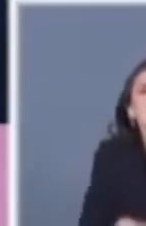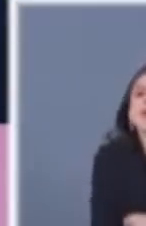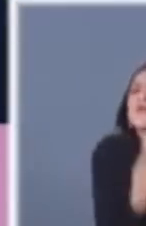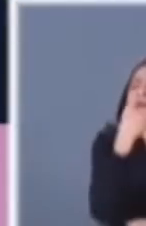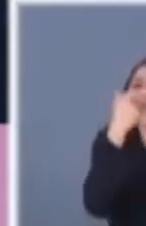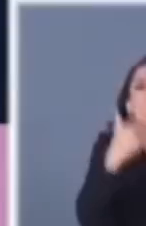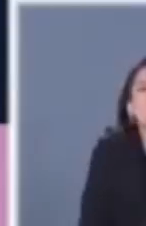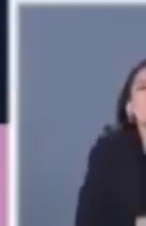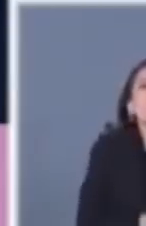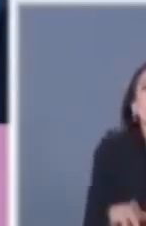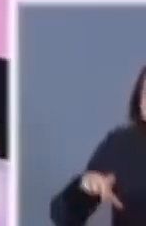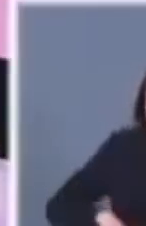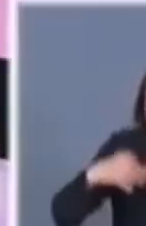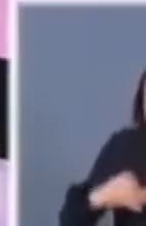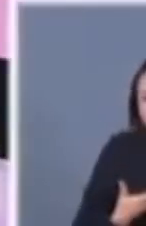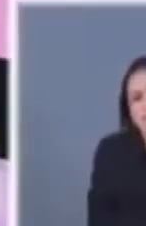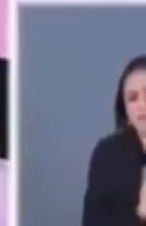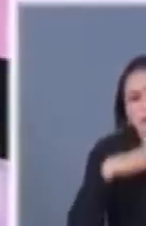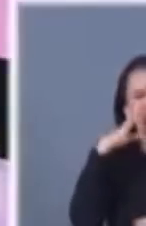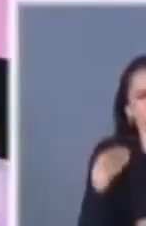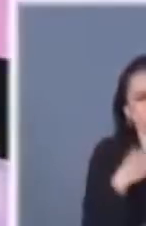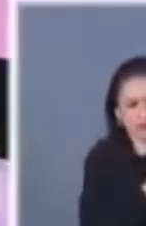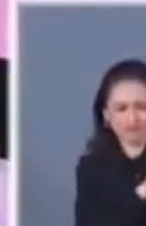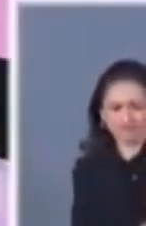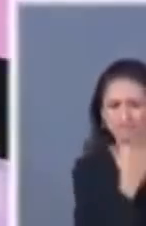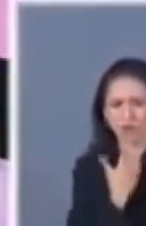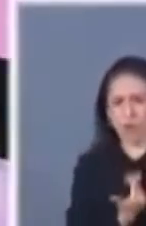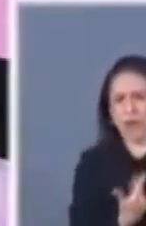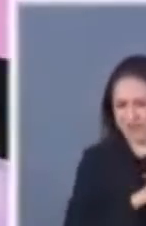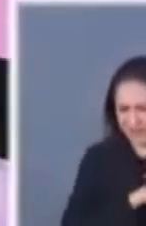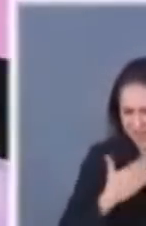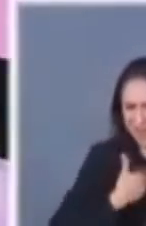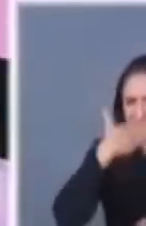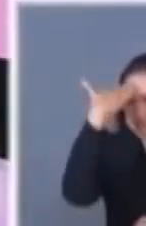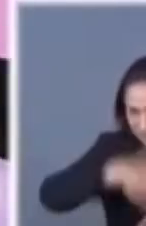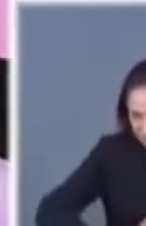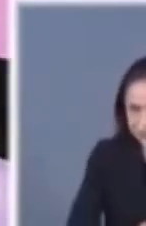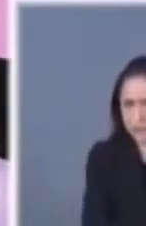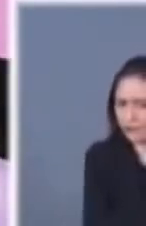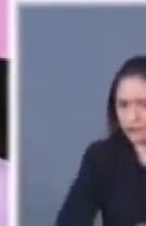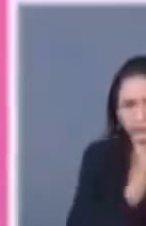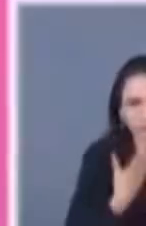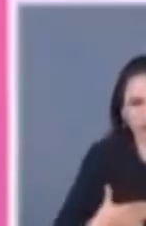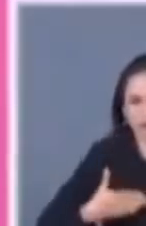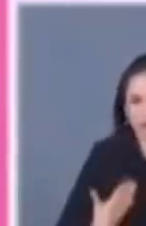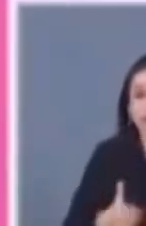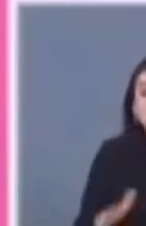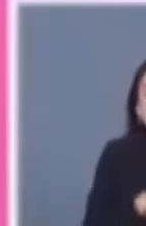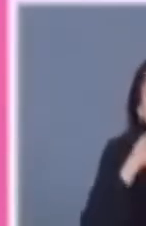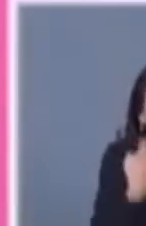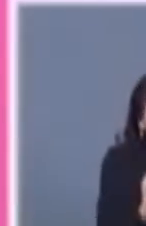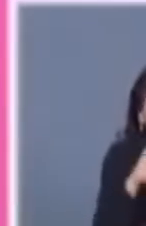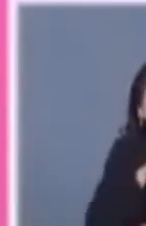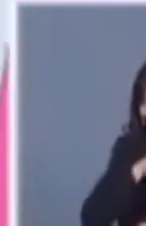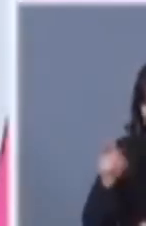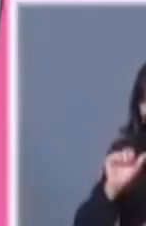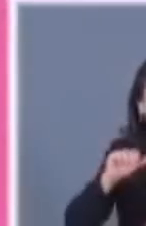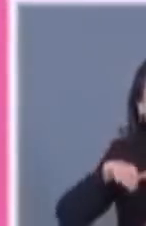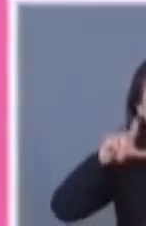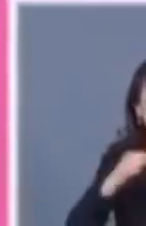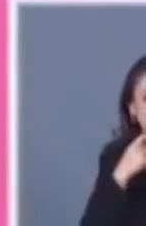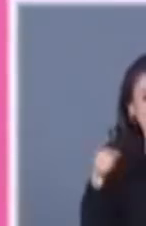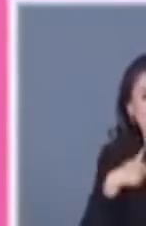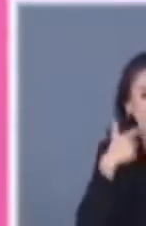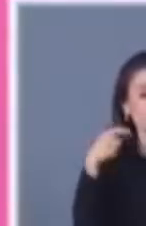garantiza honestidad. Como sabemos, él no es de fiar. Por eso Andrés Manuel no quería que usted fuera candidato. No quería que fuera